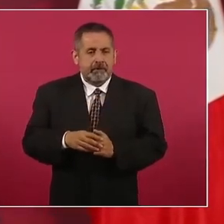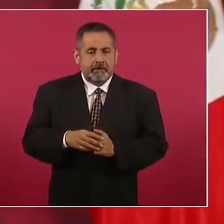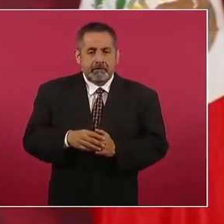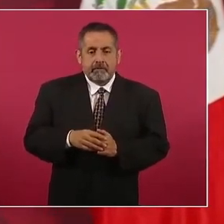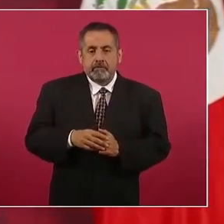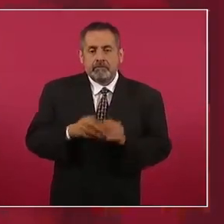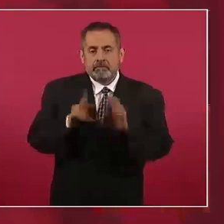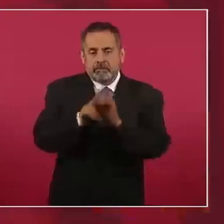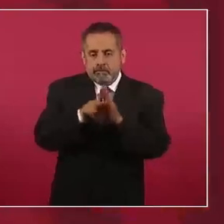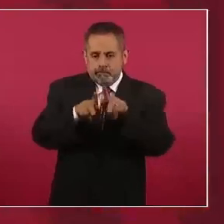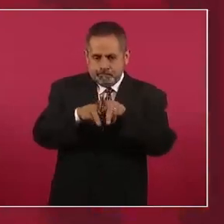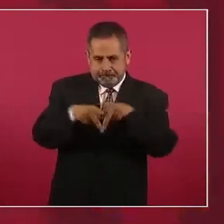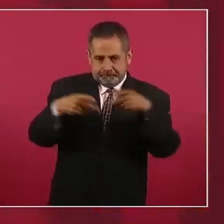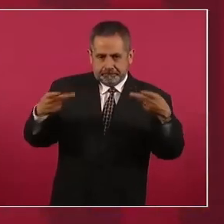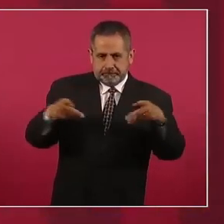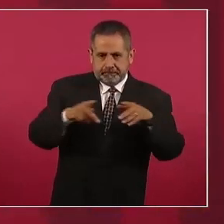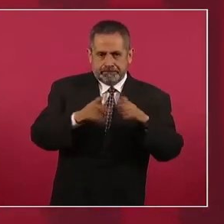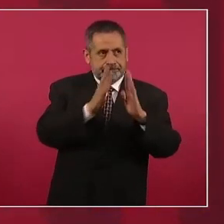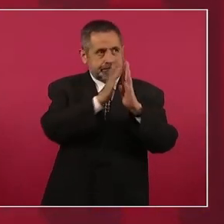las hemerotecas,